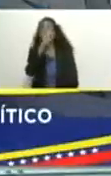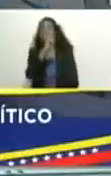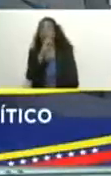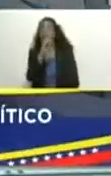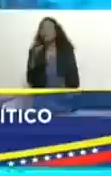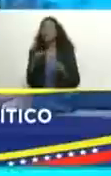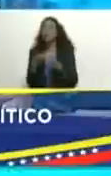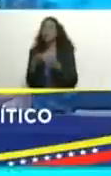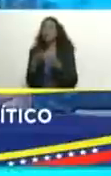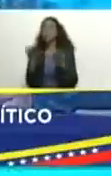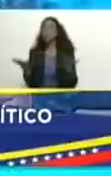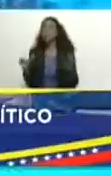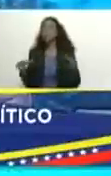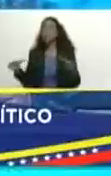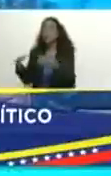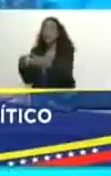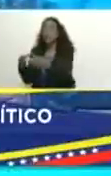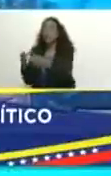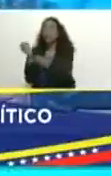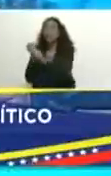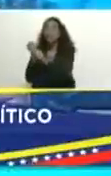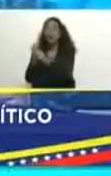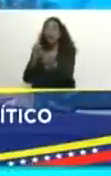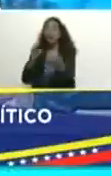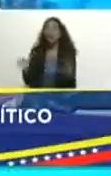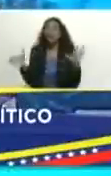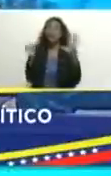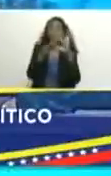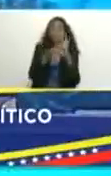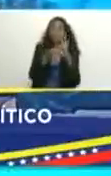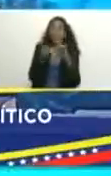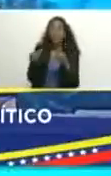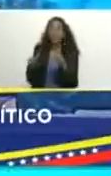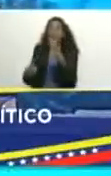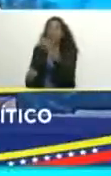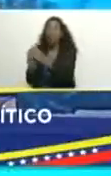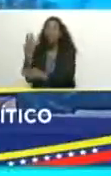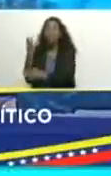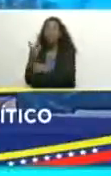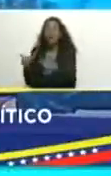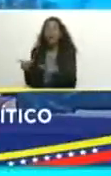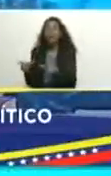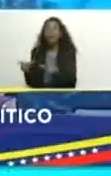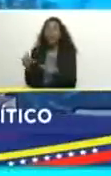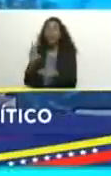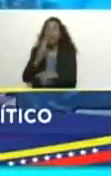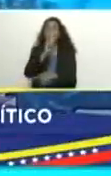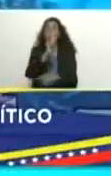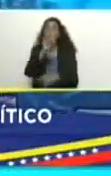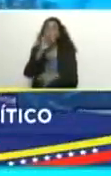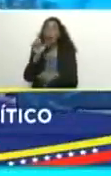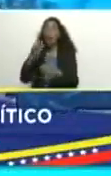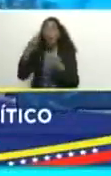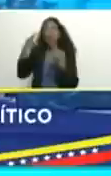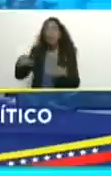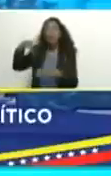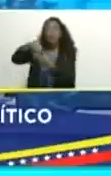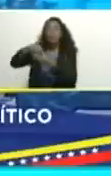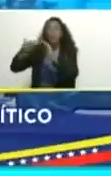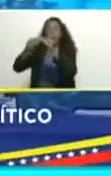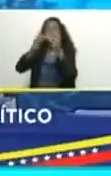tendrán un equipo de trabajo. Las vamos a conformar, las unidades populares para la